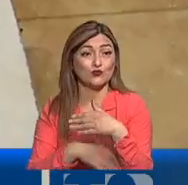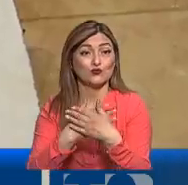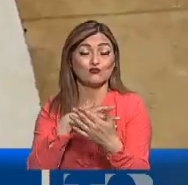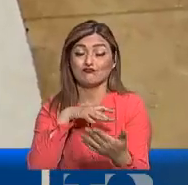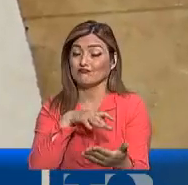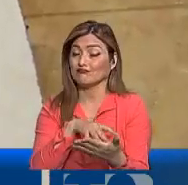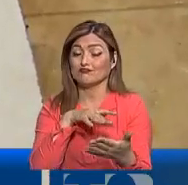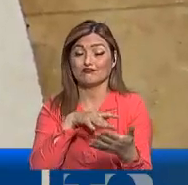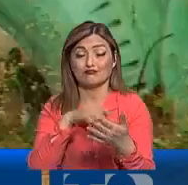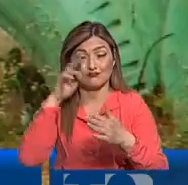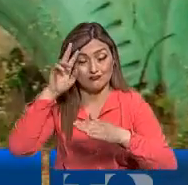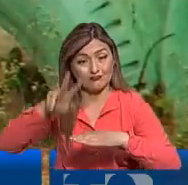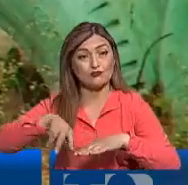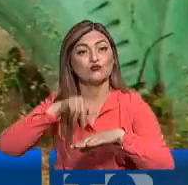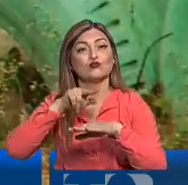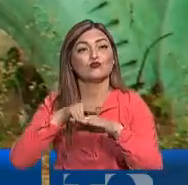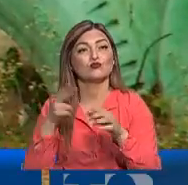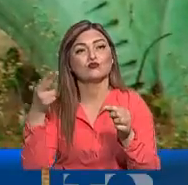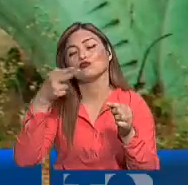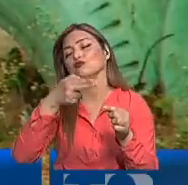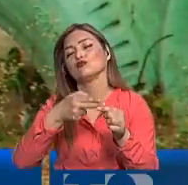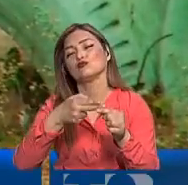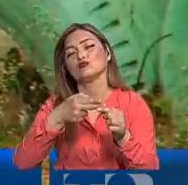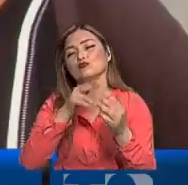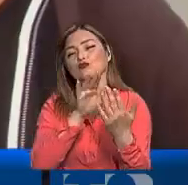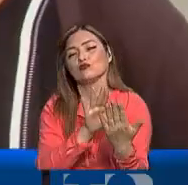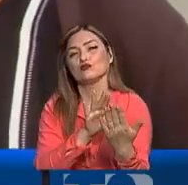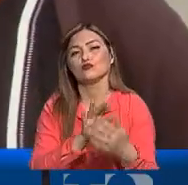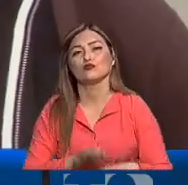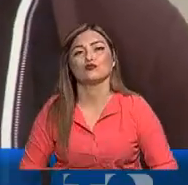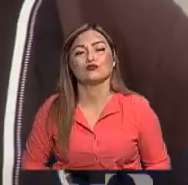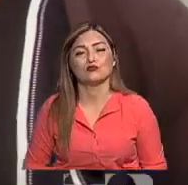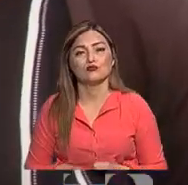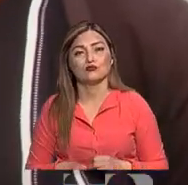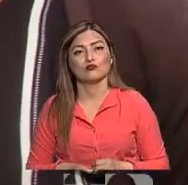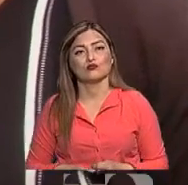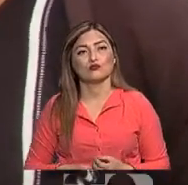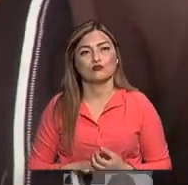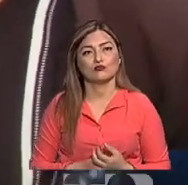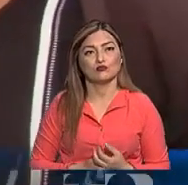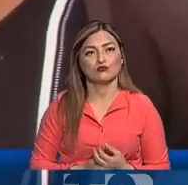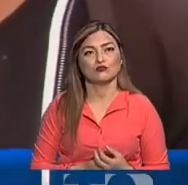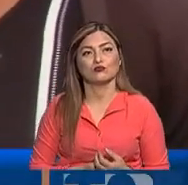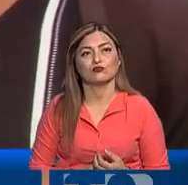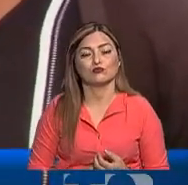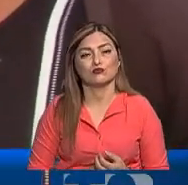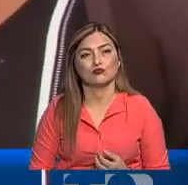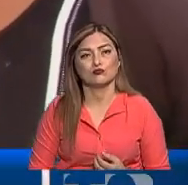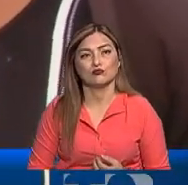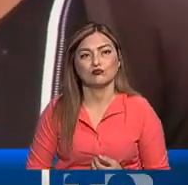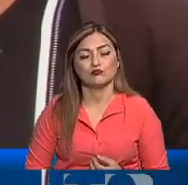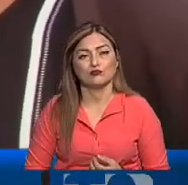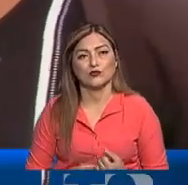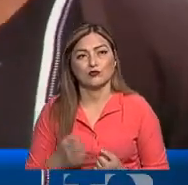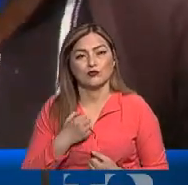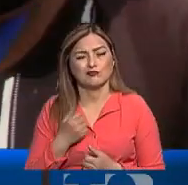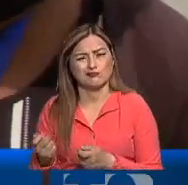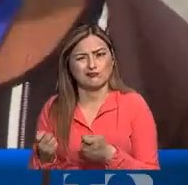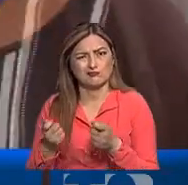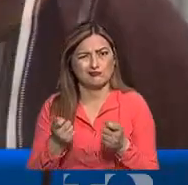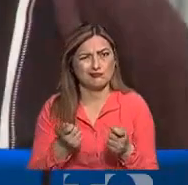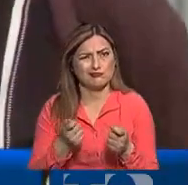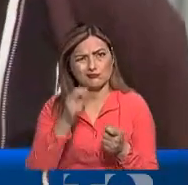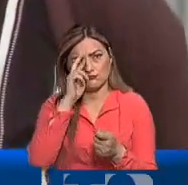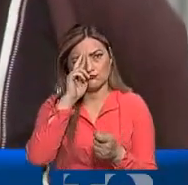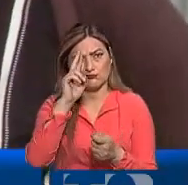estudiantes a nivel nacional retornarían de forma presencial jamás hemos tenido algo digno que nos hayan dejado